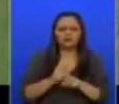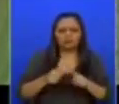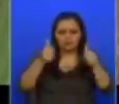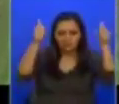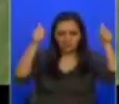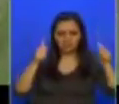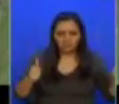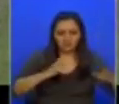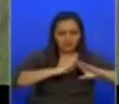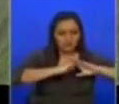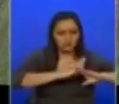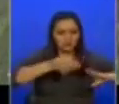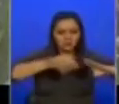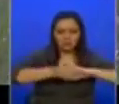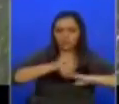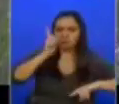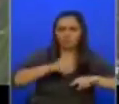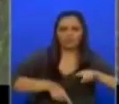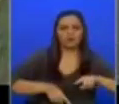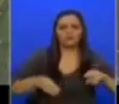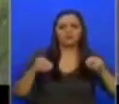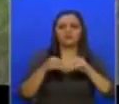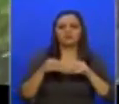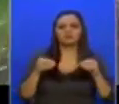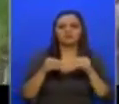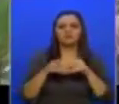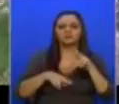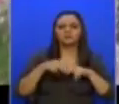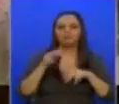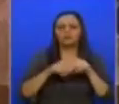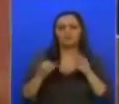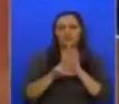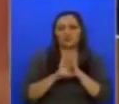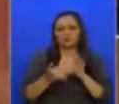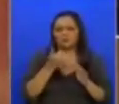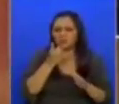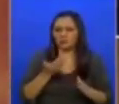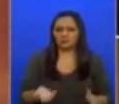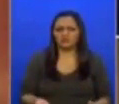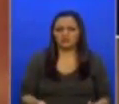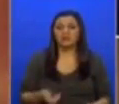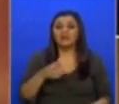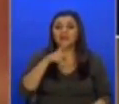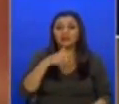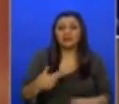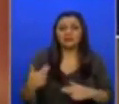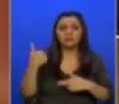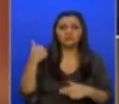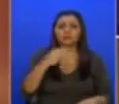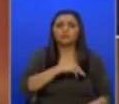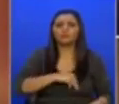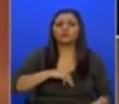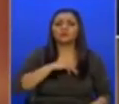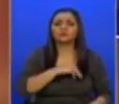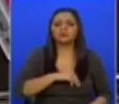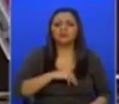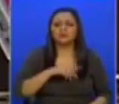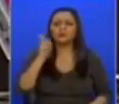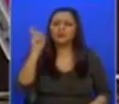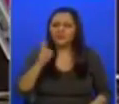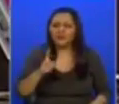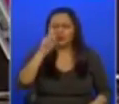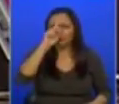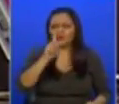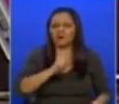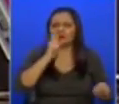evitar asentamientos futuros y que siga proliferando este tipo de construcciones. Estas son competencias municipales, compañero. Esto es lo que tenemos que cambiar.